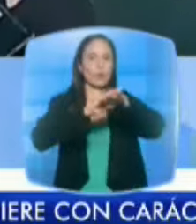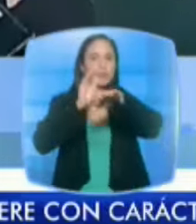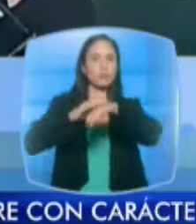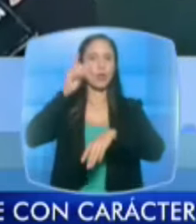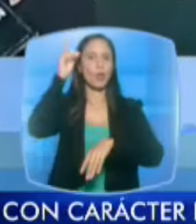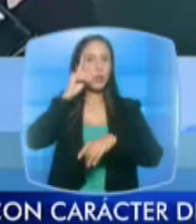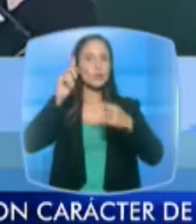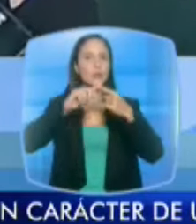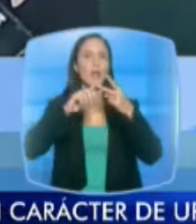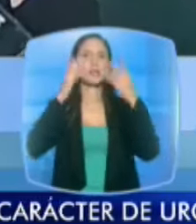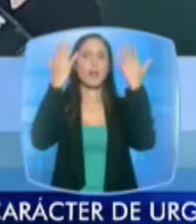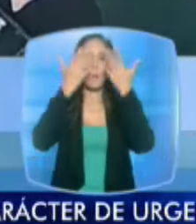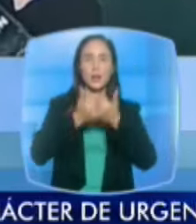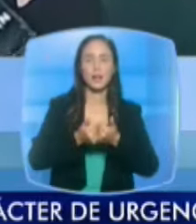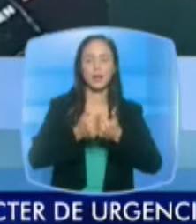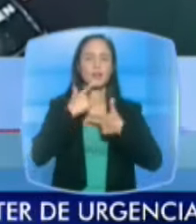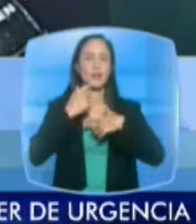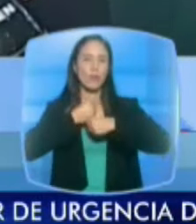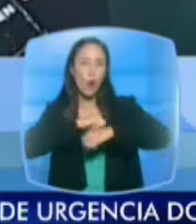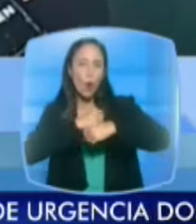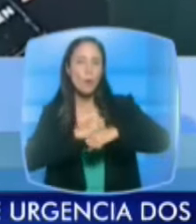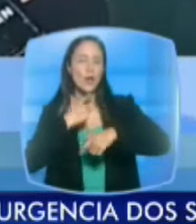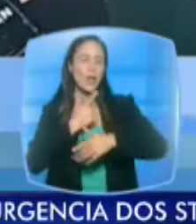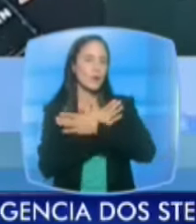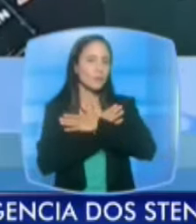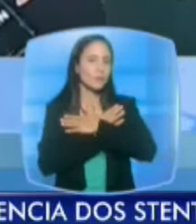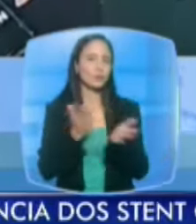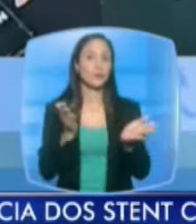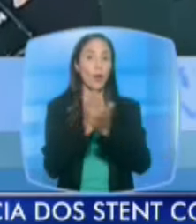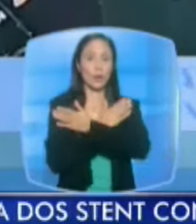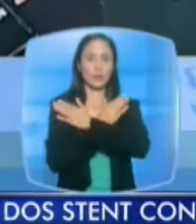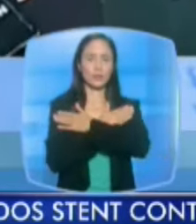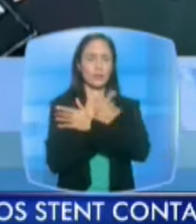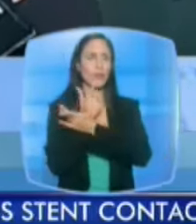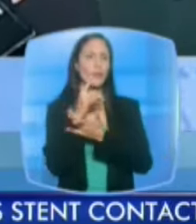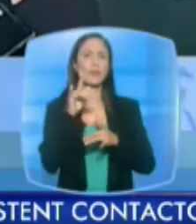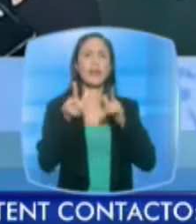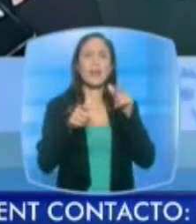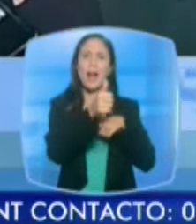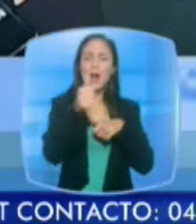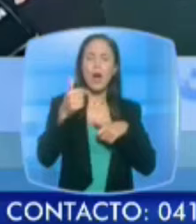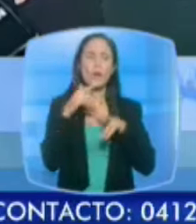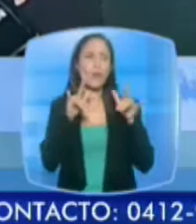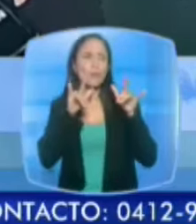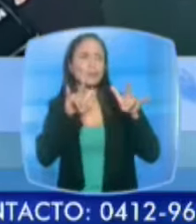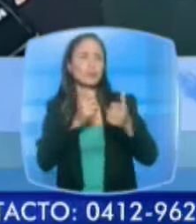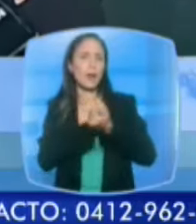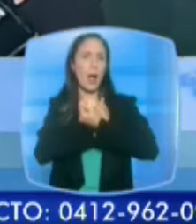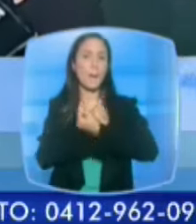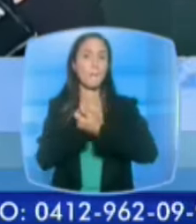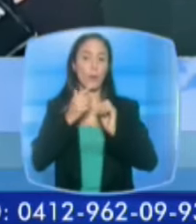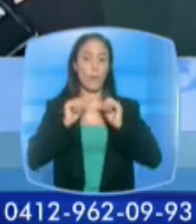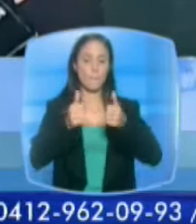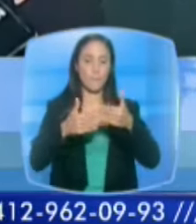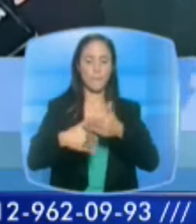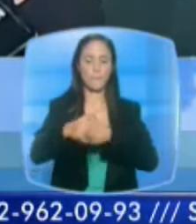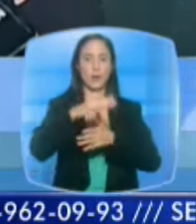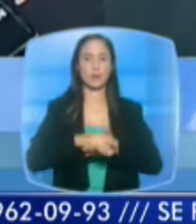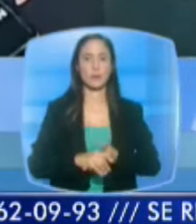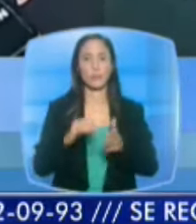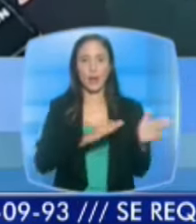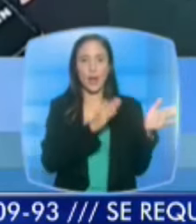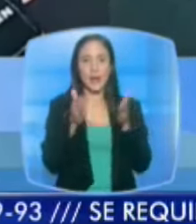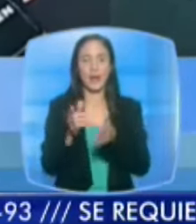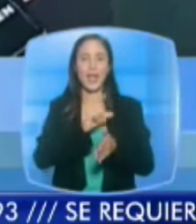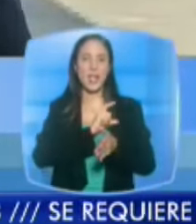obrero, por ese compromiso y ese amor por cada uno de nuestros semilleros de la patria en este inicio al segundo